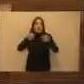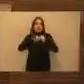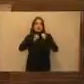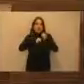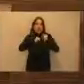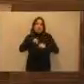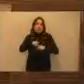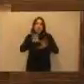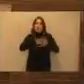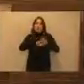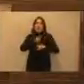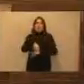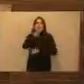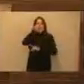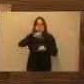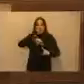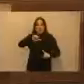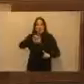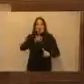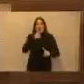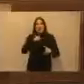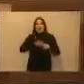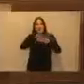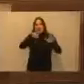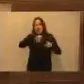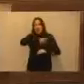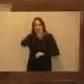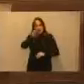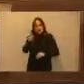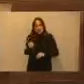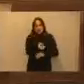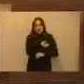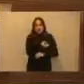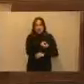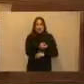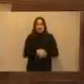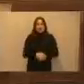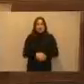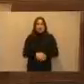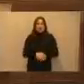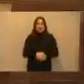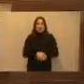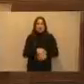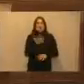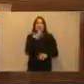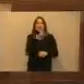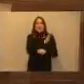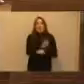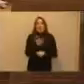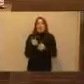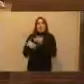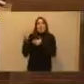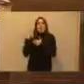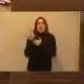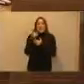Musel, perdón, con sueldo elevado, experiencias menos claras, etcétera. Y ejemplos del pasado, por supuesto,